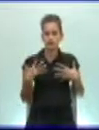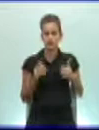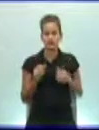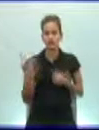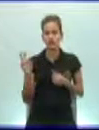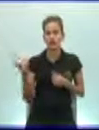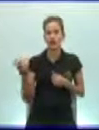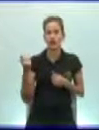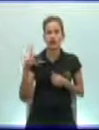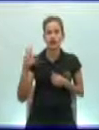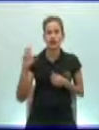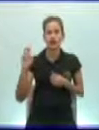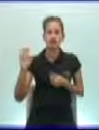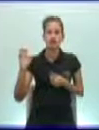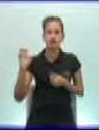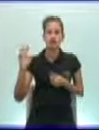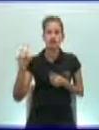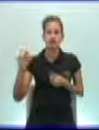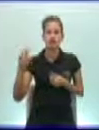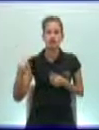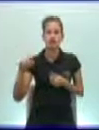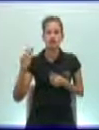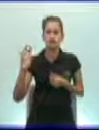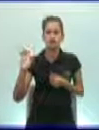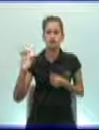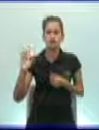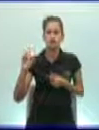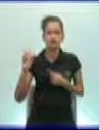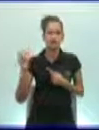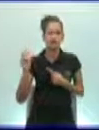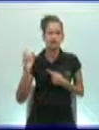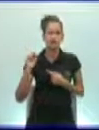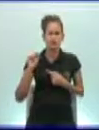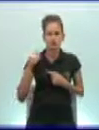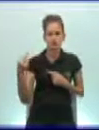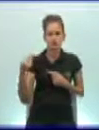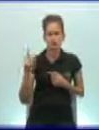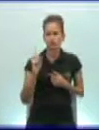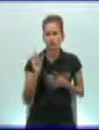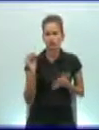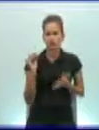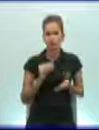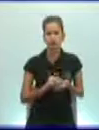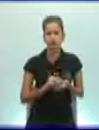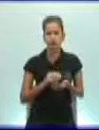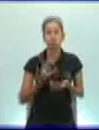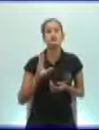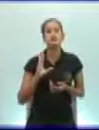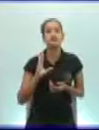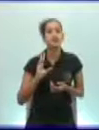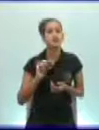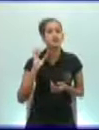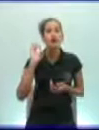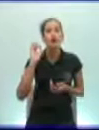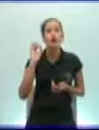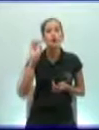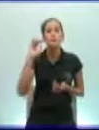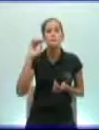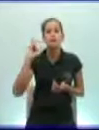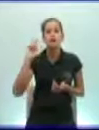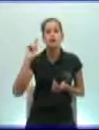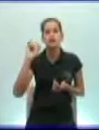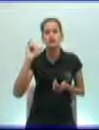este caso el sujeto no está expresado. Decimos que el sujeto está omitido y pudiera ser